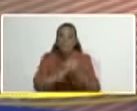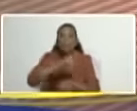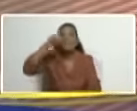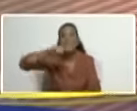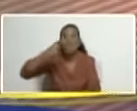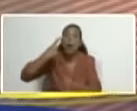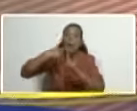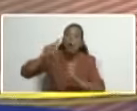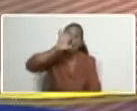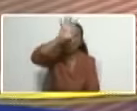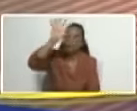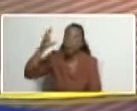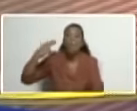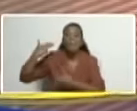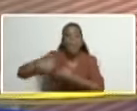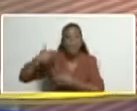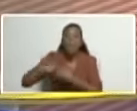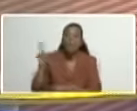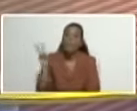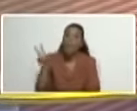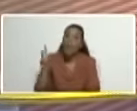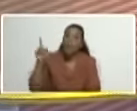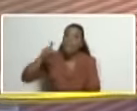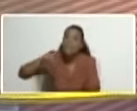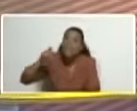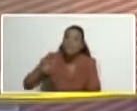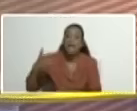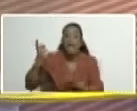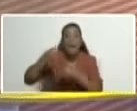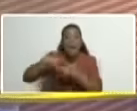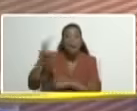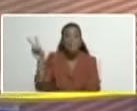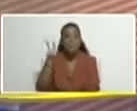necesita el petróleo venezolano, el gas